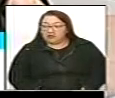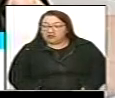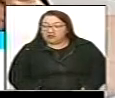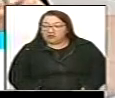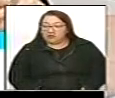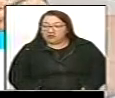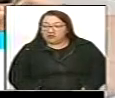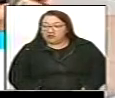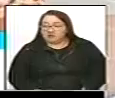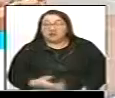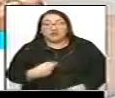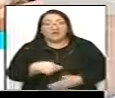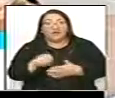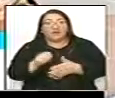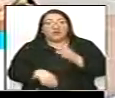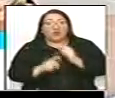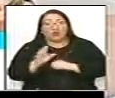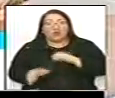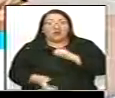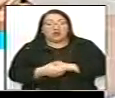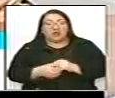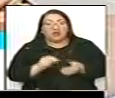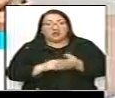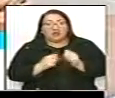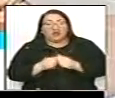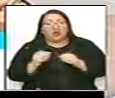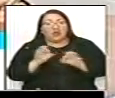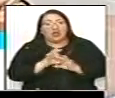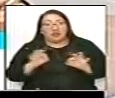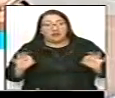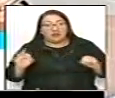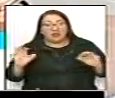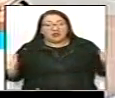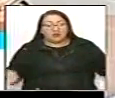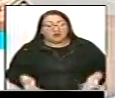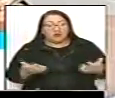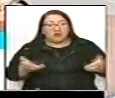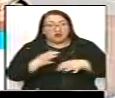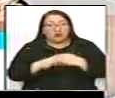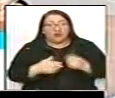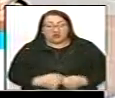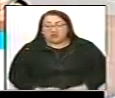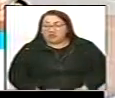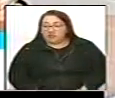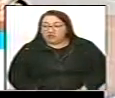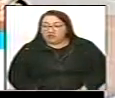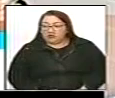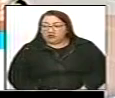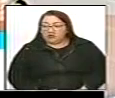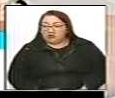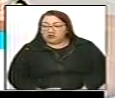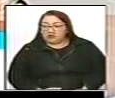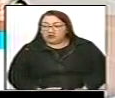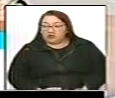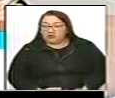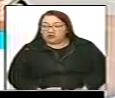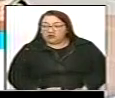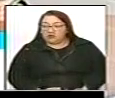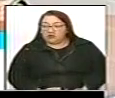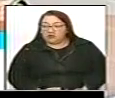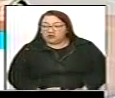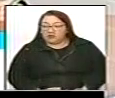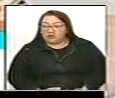un convenio cuyas actividades vienen a ser la limpieza y descolmatación del río en estos 5 puntos